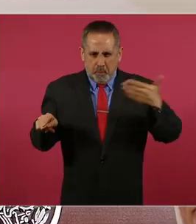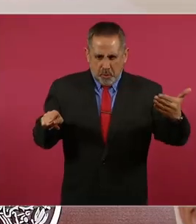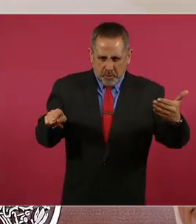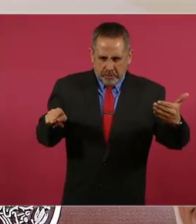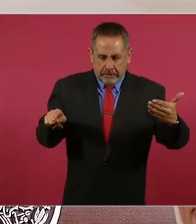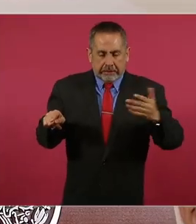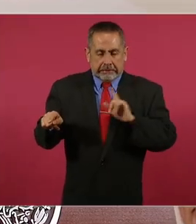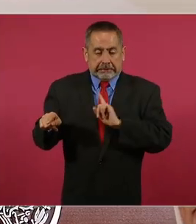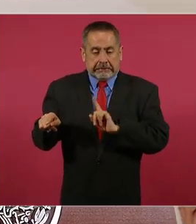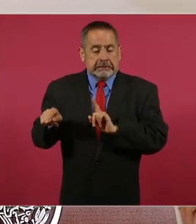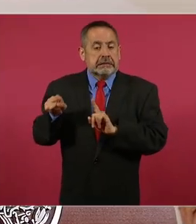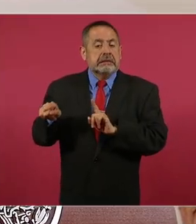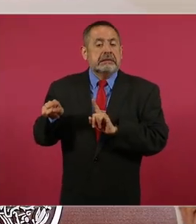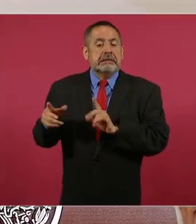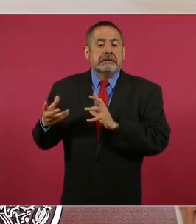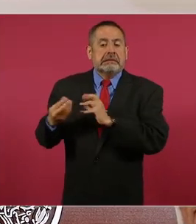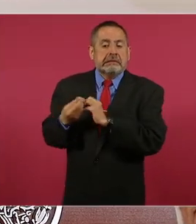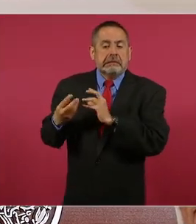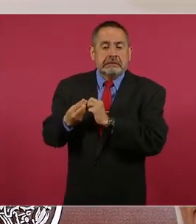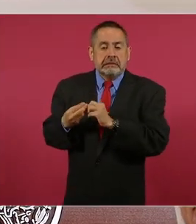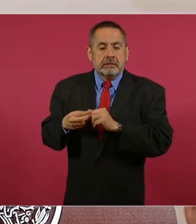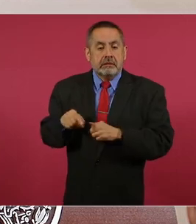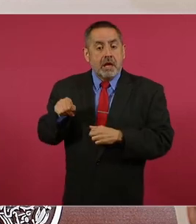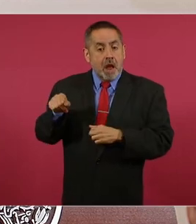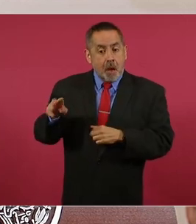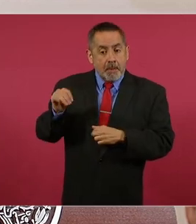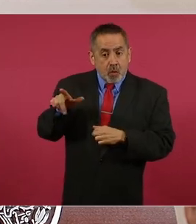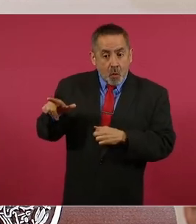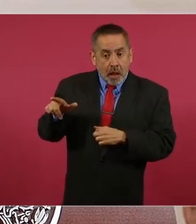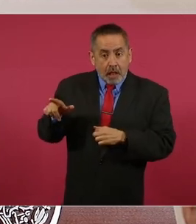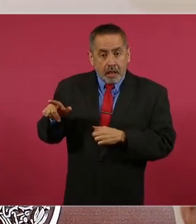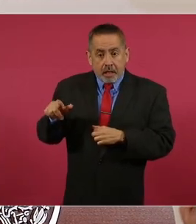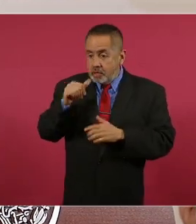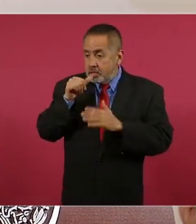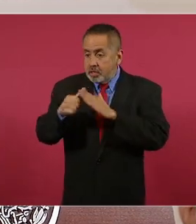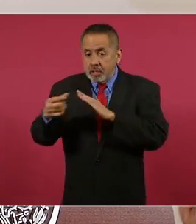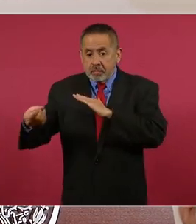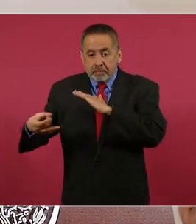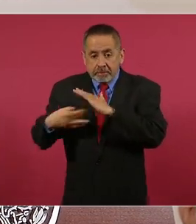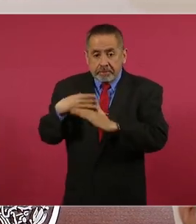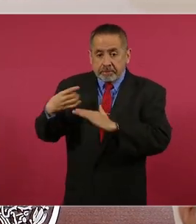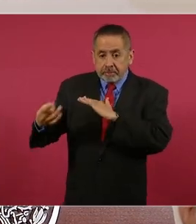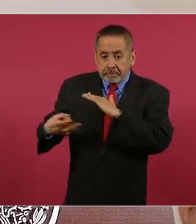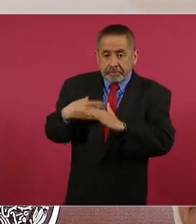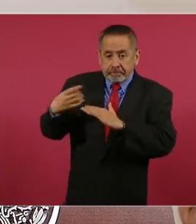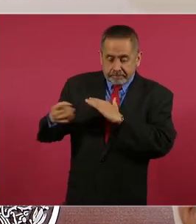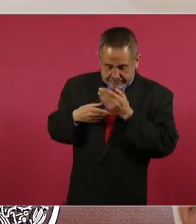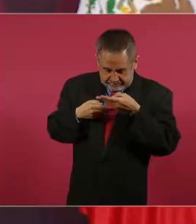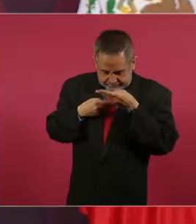opositor, ya le mandaba recados en claves,